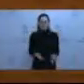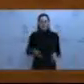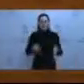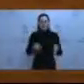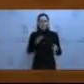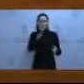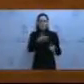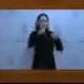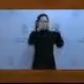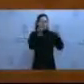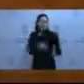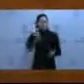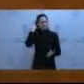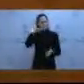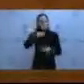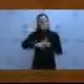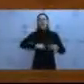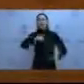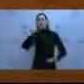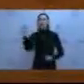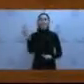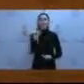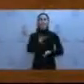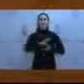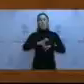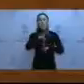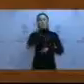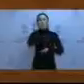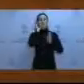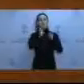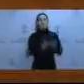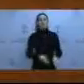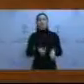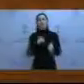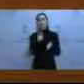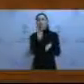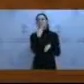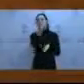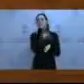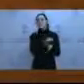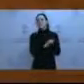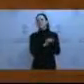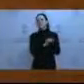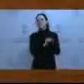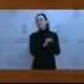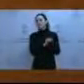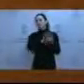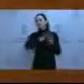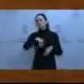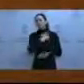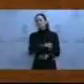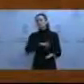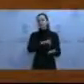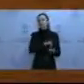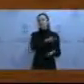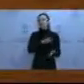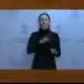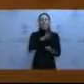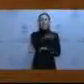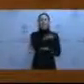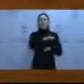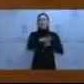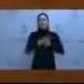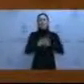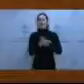usted lo que está haciendo. Y, señora consejera, lo siento mucho, ya sé que en el último turno aprovechará usted para hablar de mi